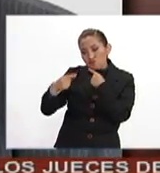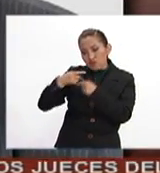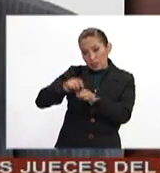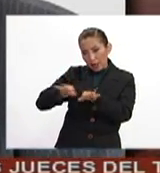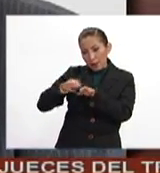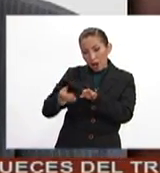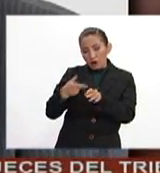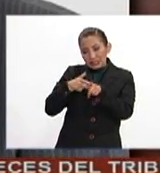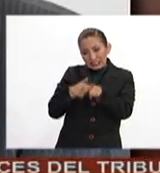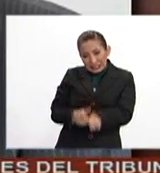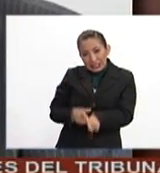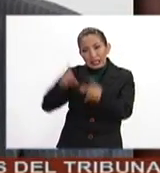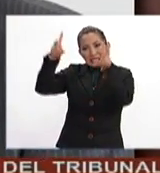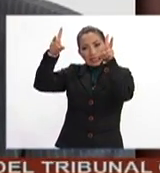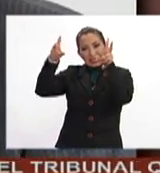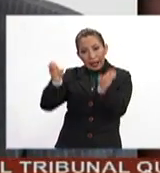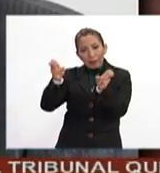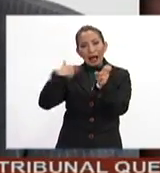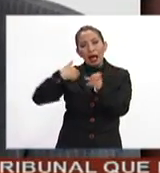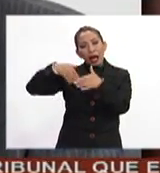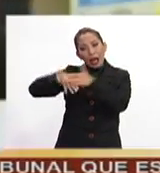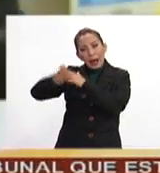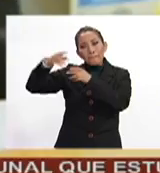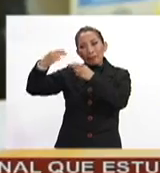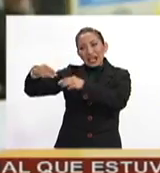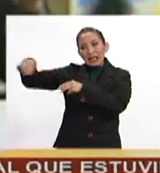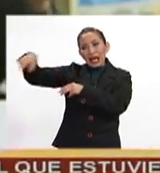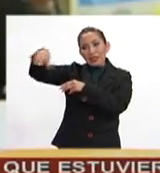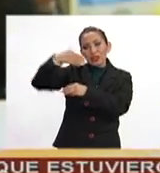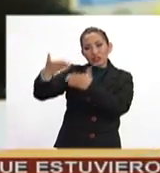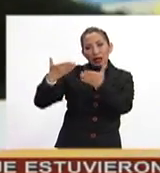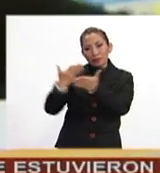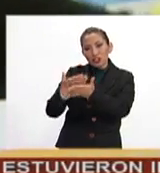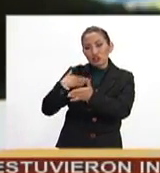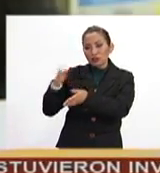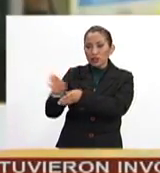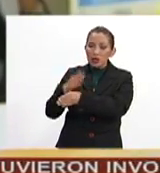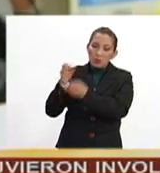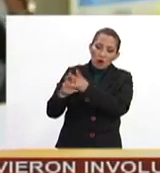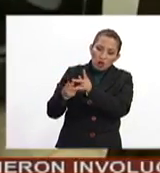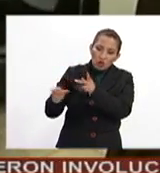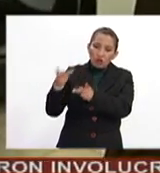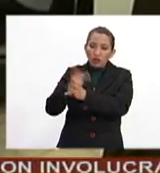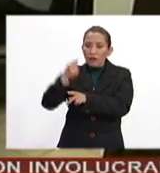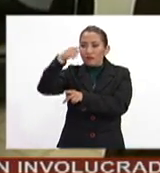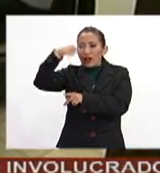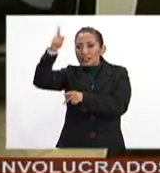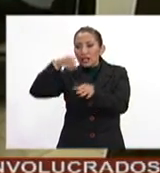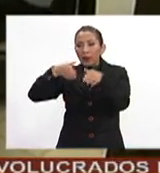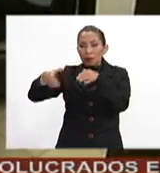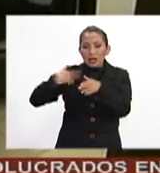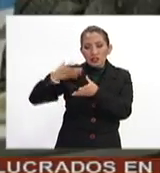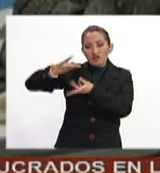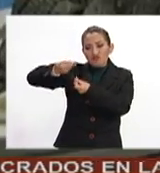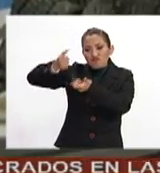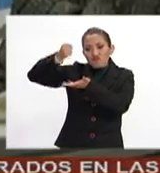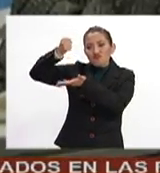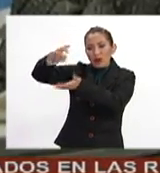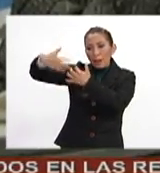trabajos realizados en materia de acceso a mercados de bienes y servicios, facilitación del comercio,